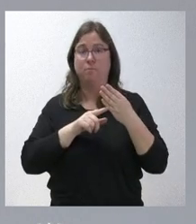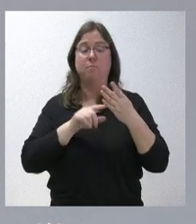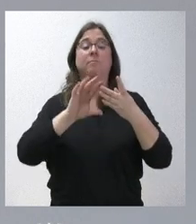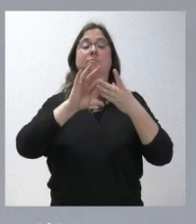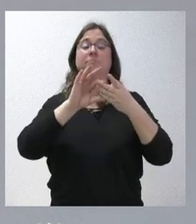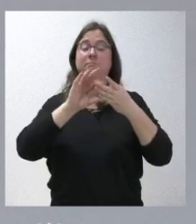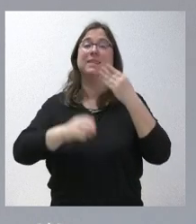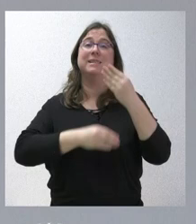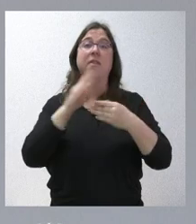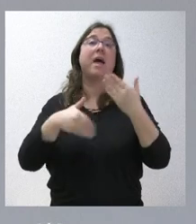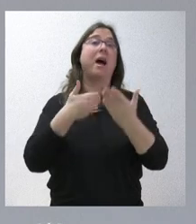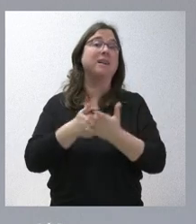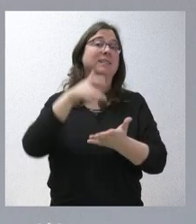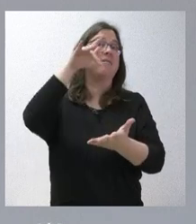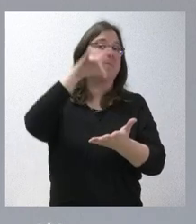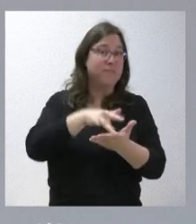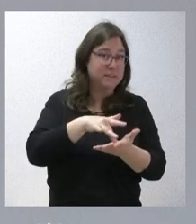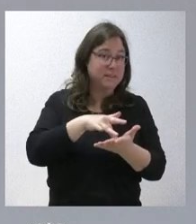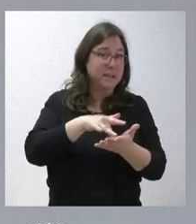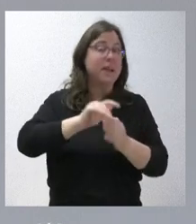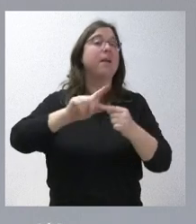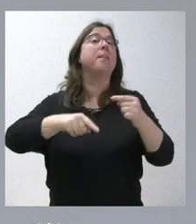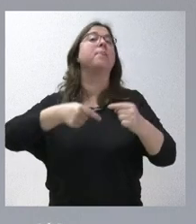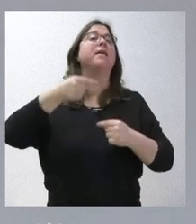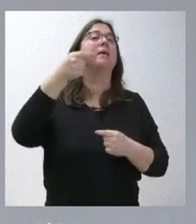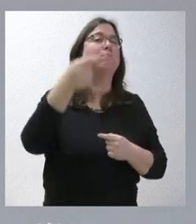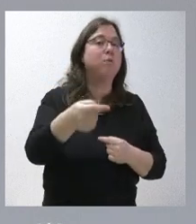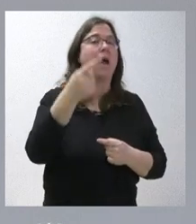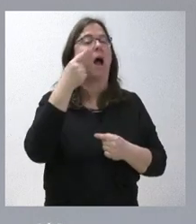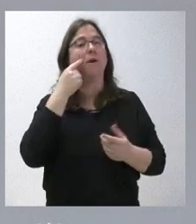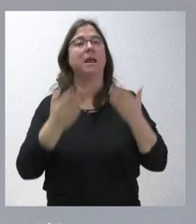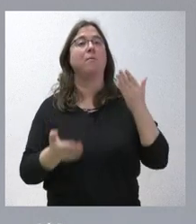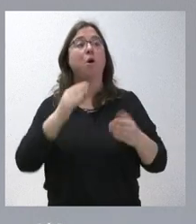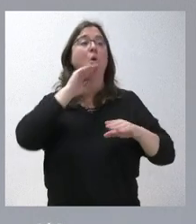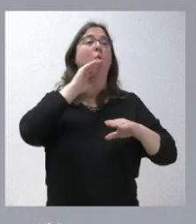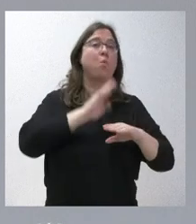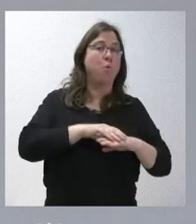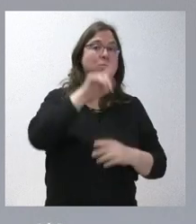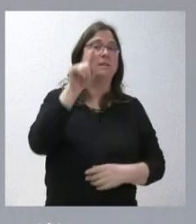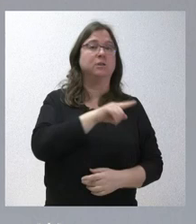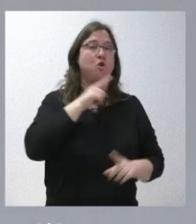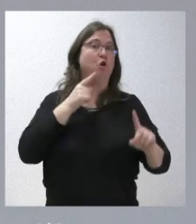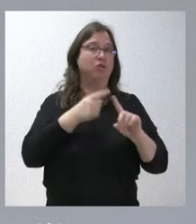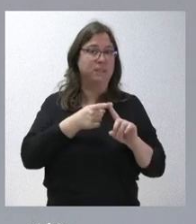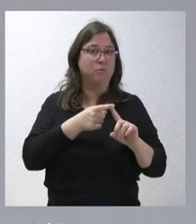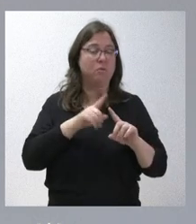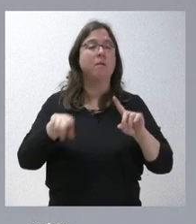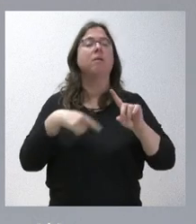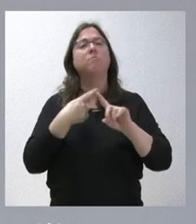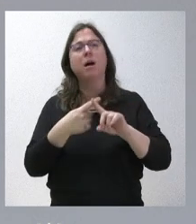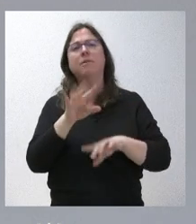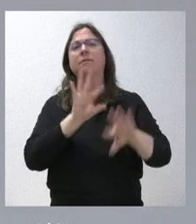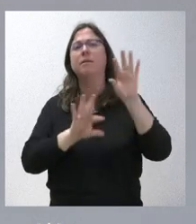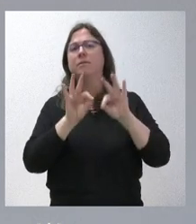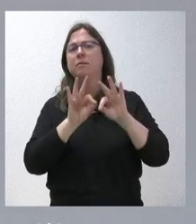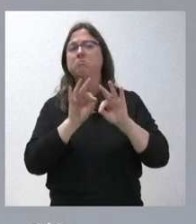fecha y yo creo que una vez que pase esa fecha será el momento de evaluar el cumplimiento general de esos objetivos y decidir